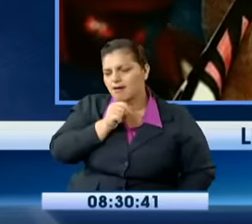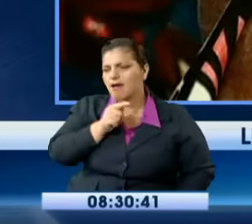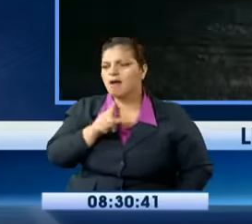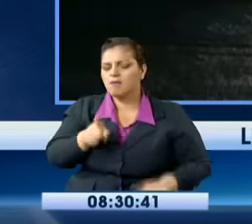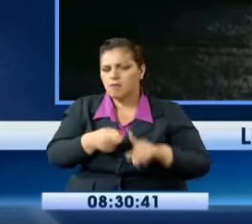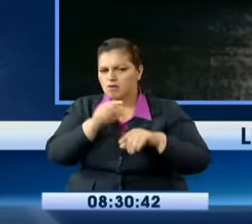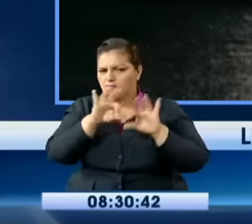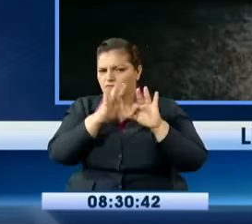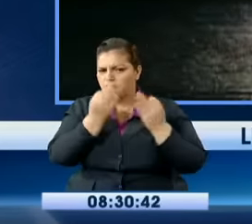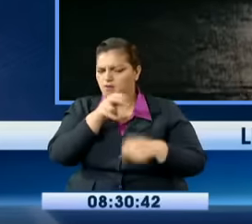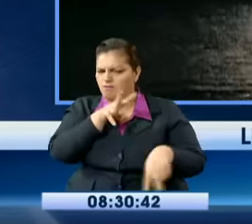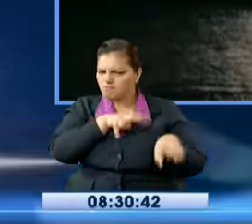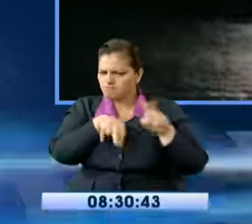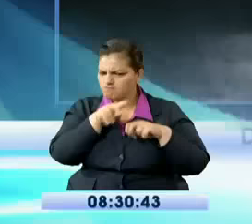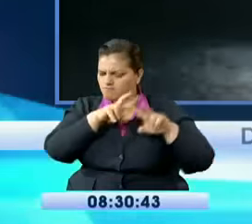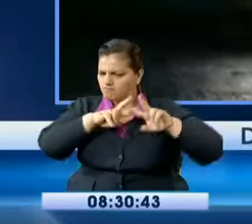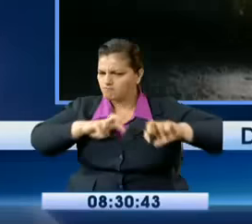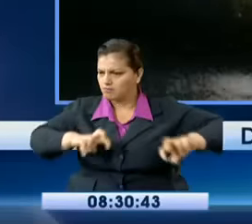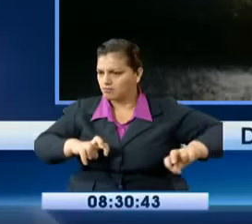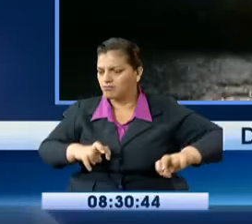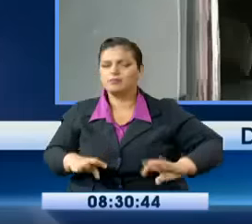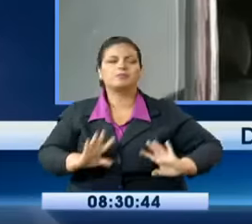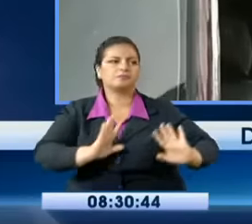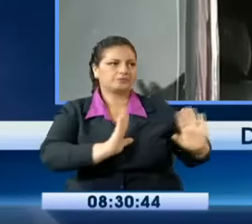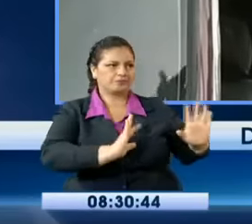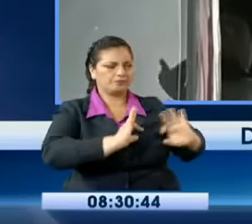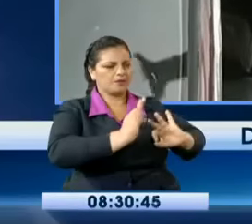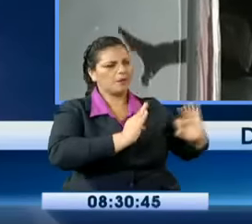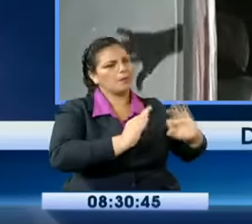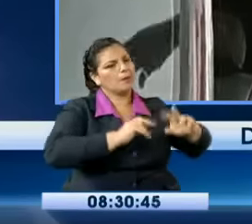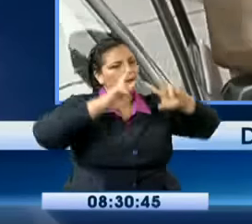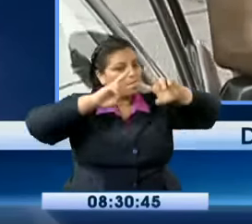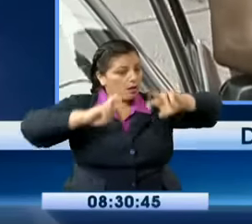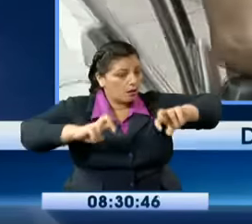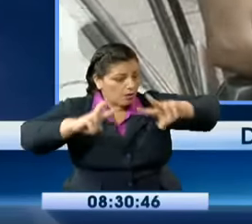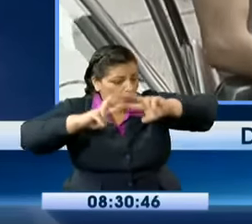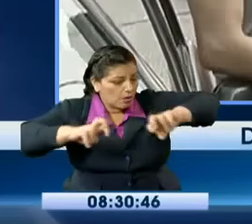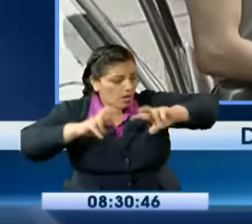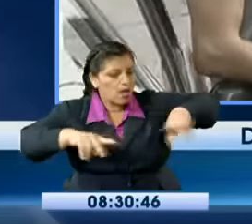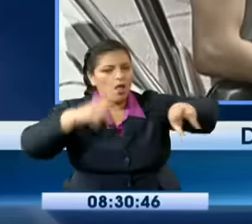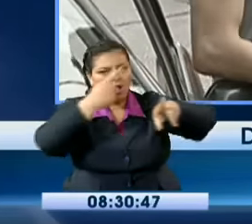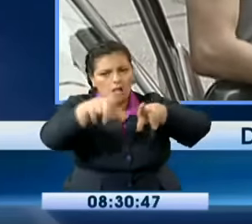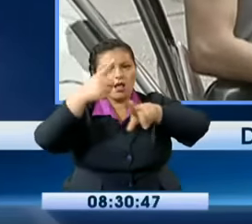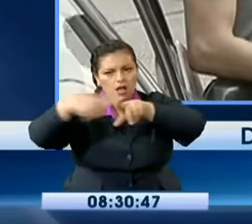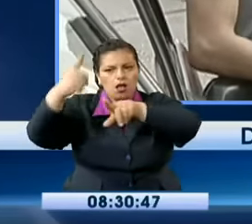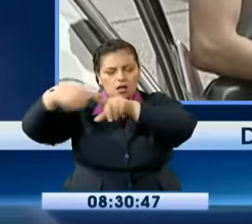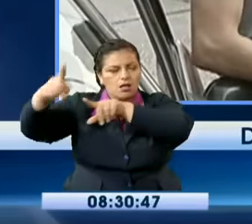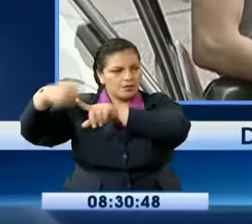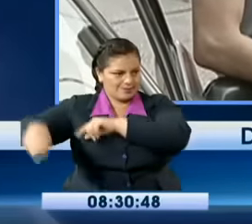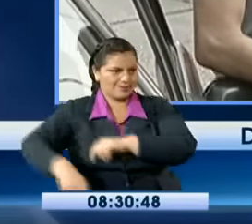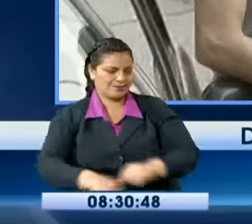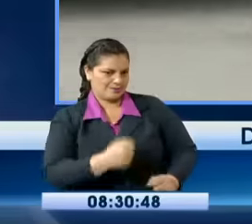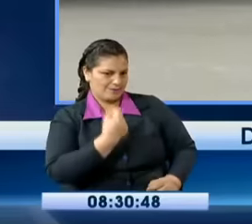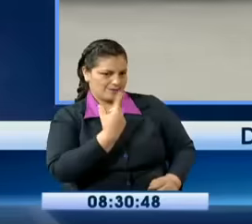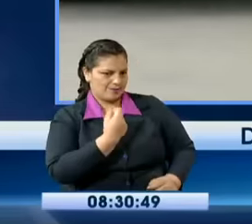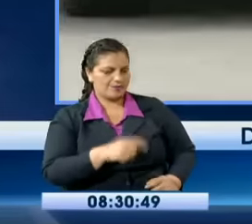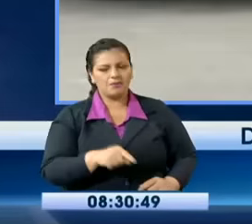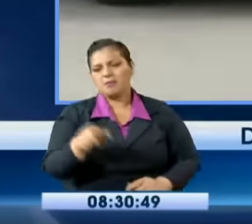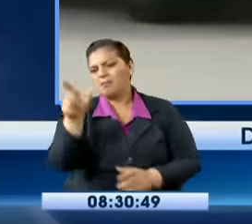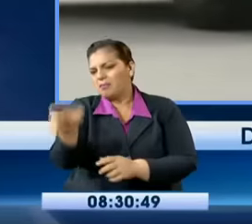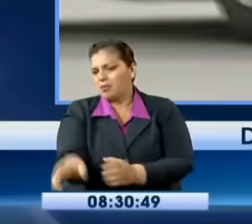a la experiencia, ¿no? Toda investigación es diferente, ¿no? Pero estamos nosotros completamente, ya entendemos que cada caso podría tener